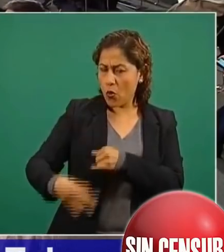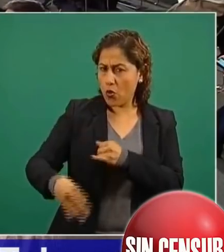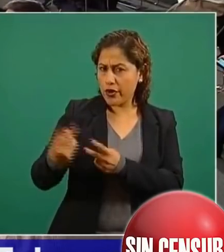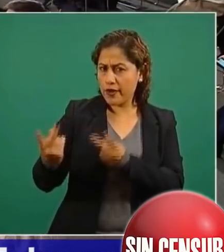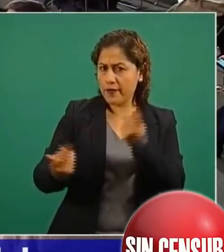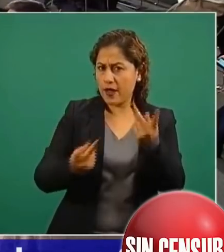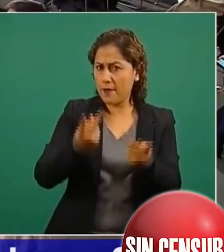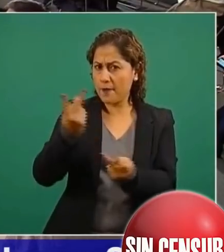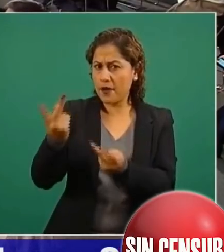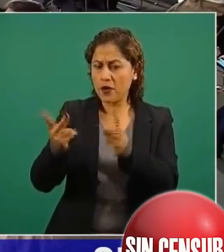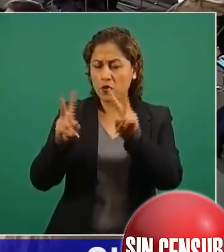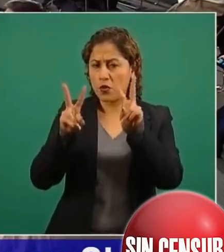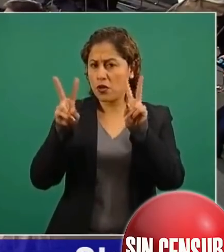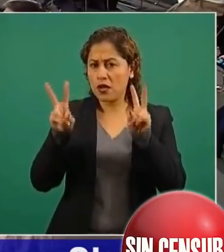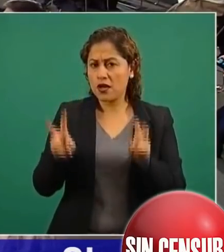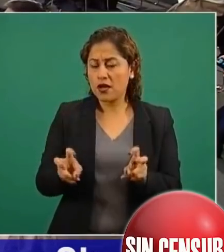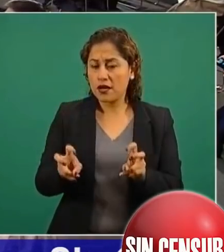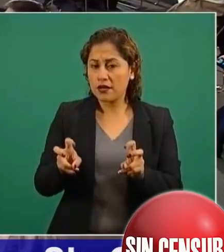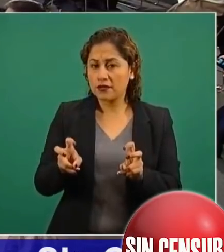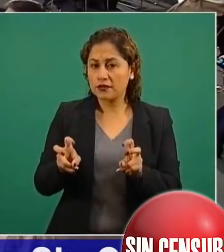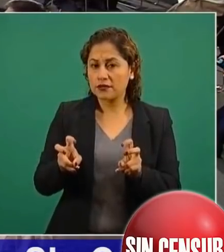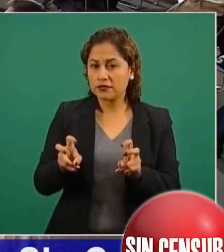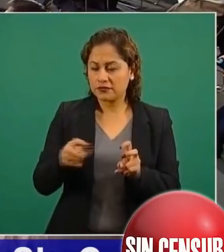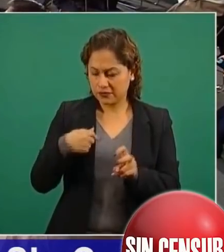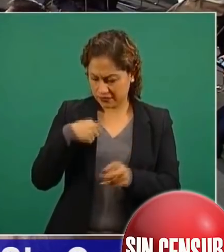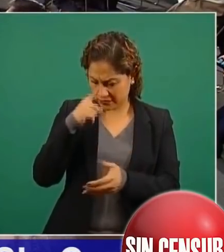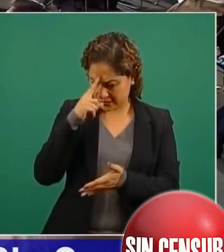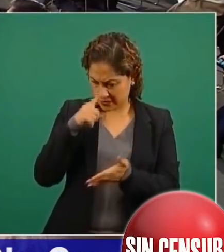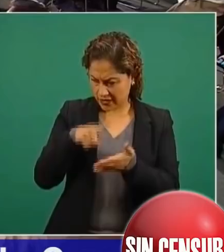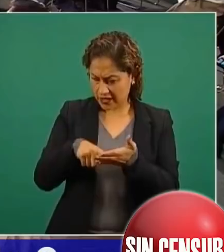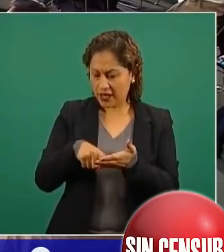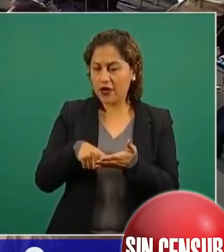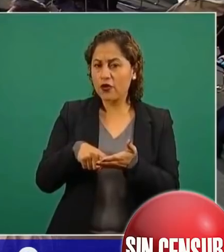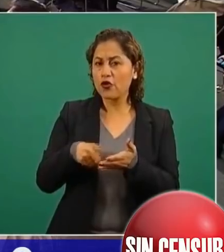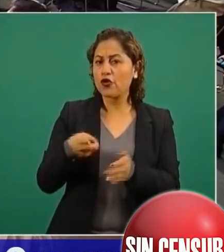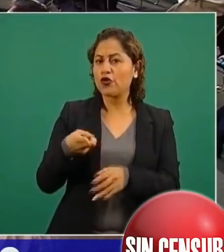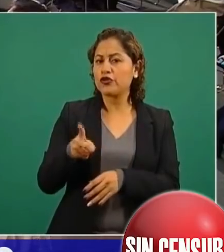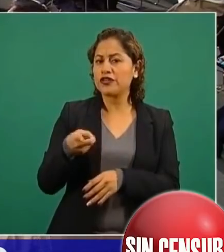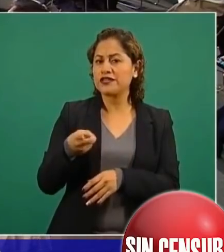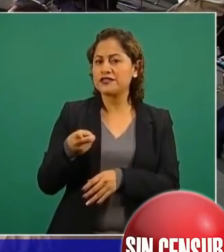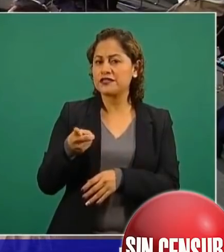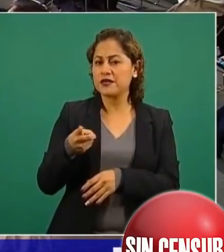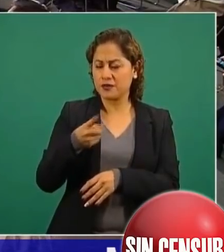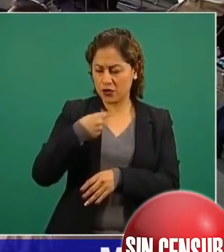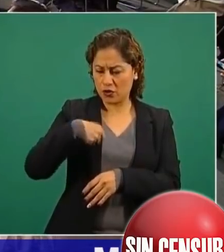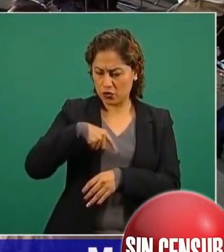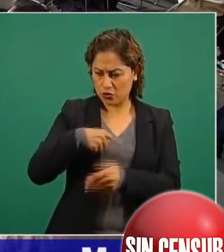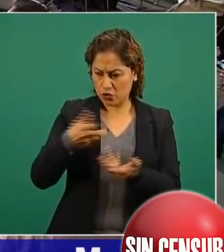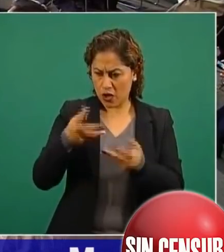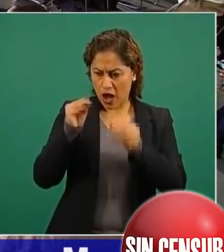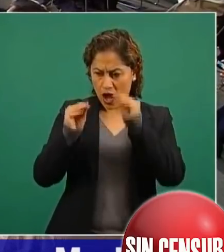la de, creo que de diciembre, una que hicimos